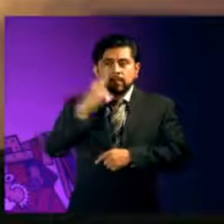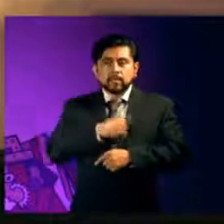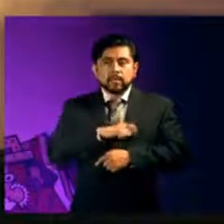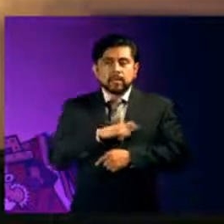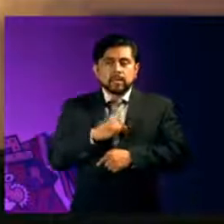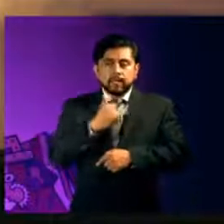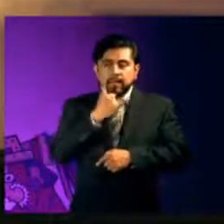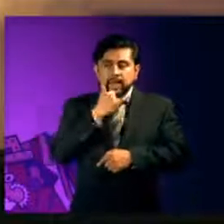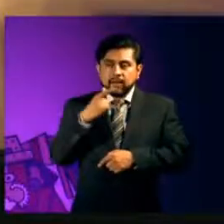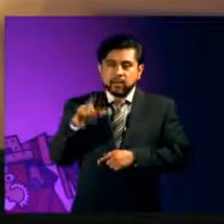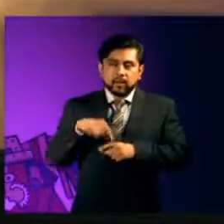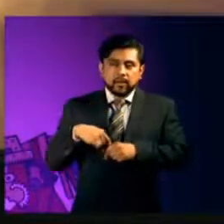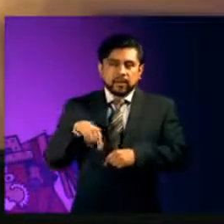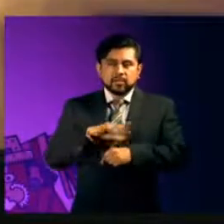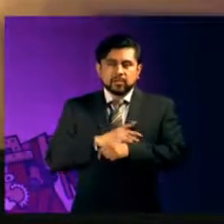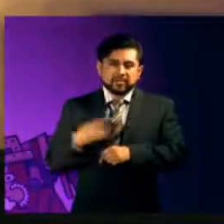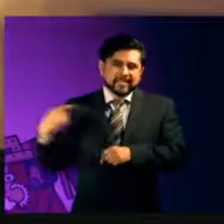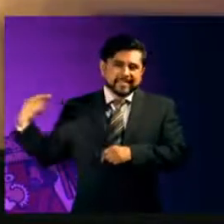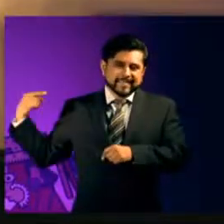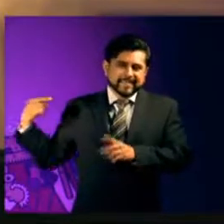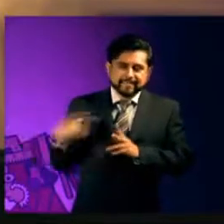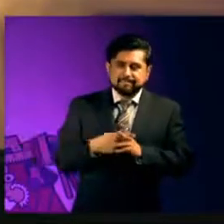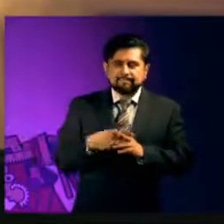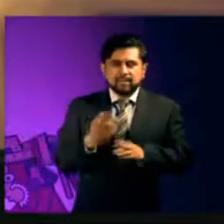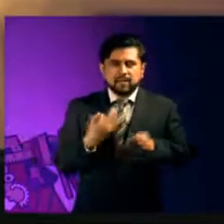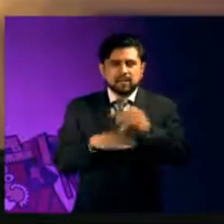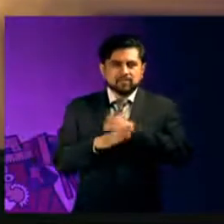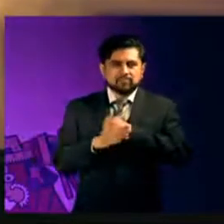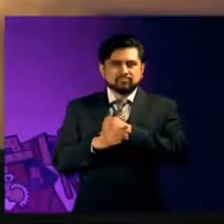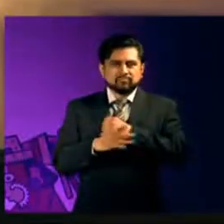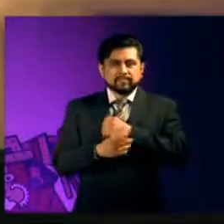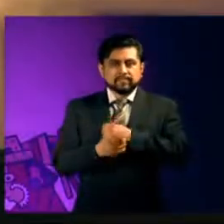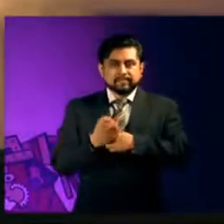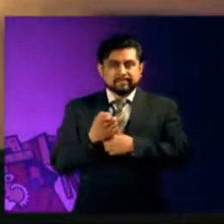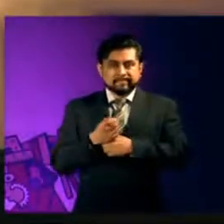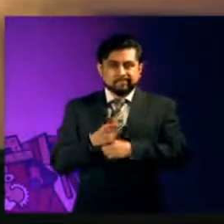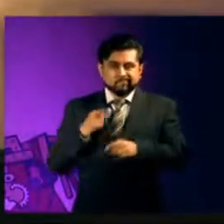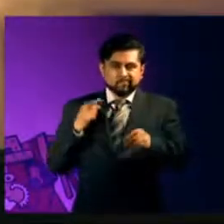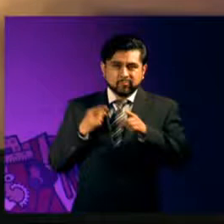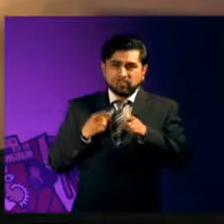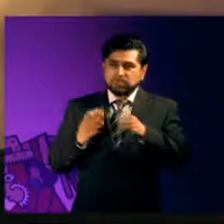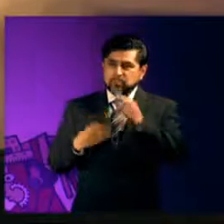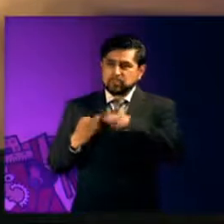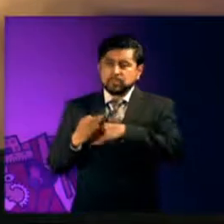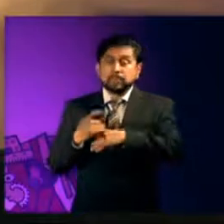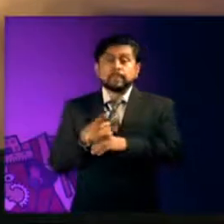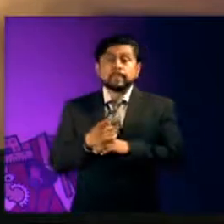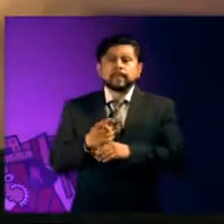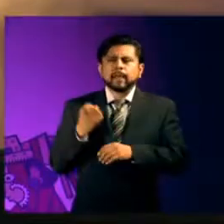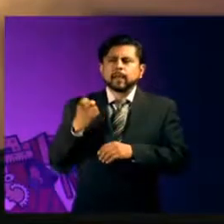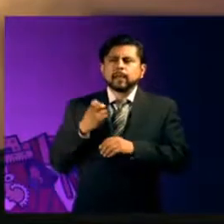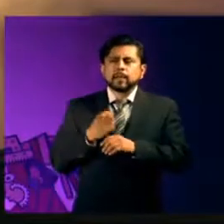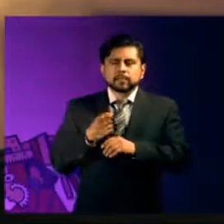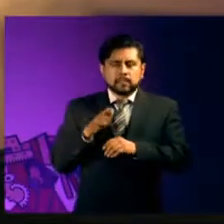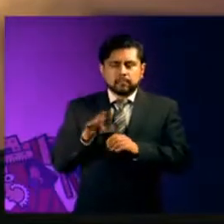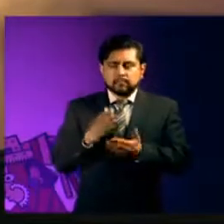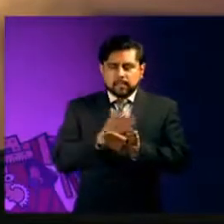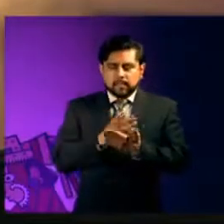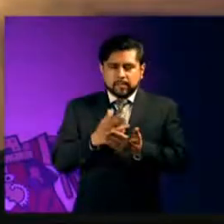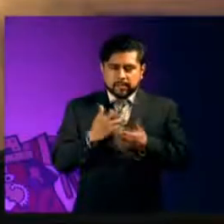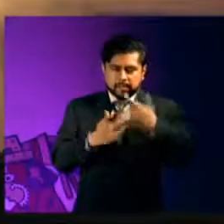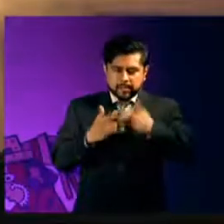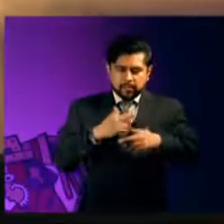francés nos chingo ahora esto está vasija digamos a armada con estos dos pedazos